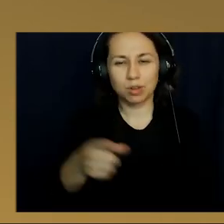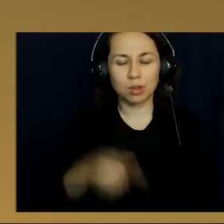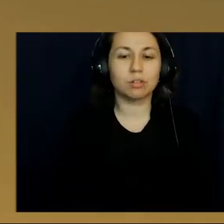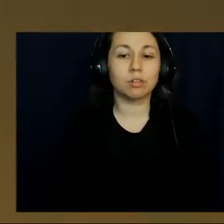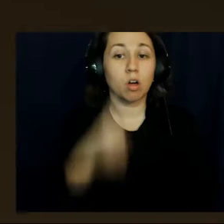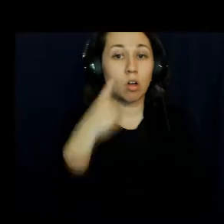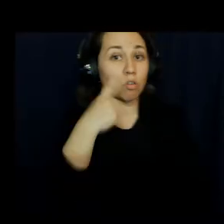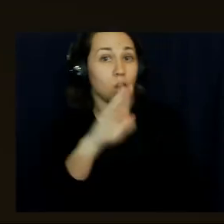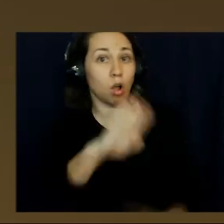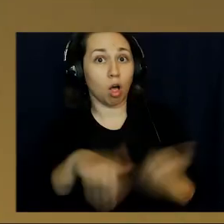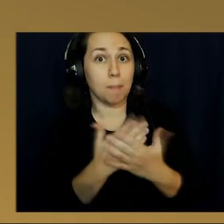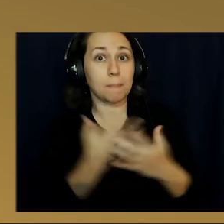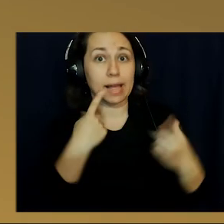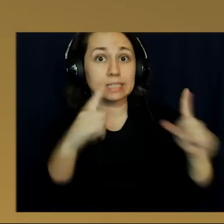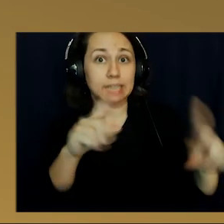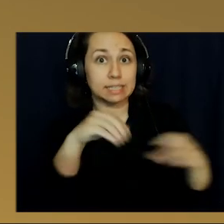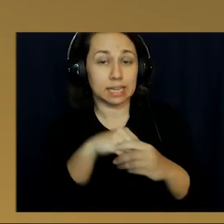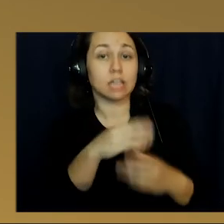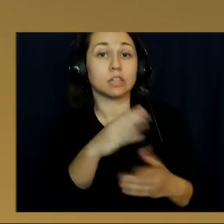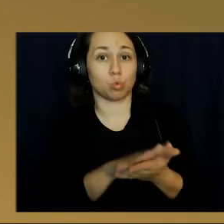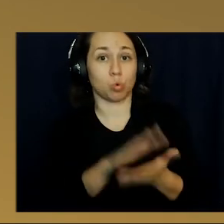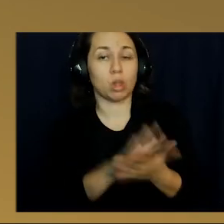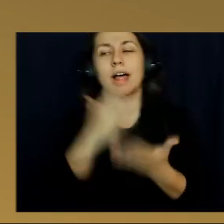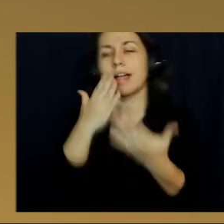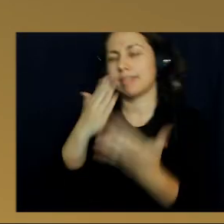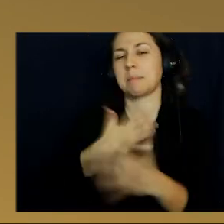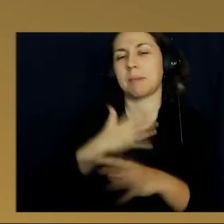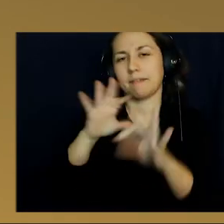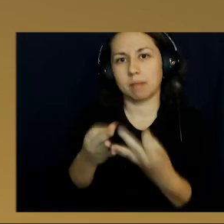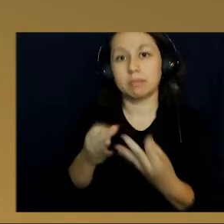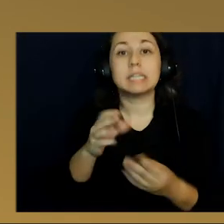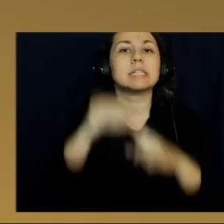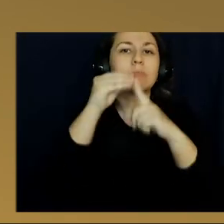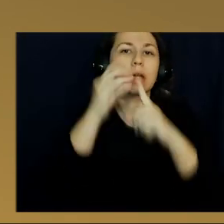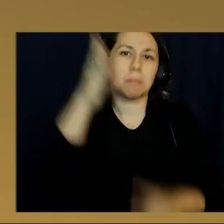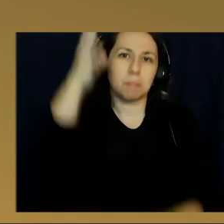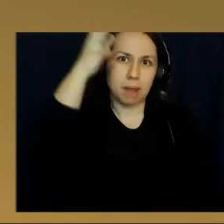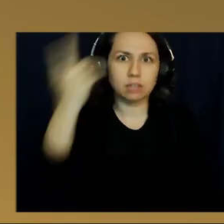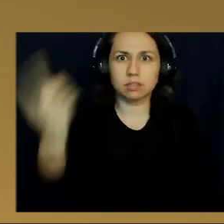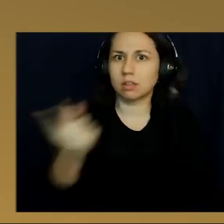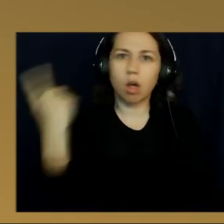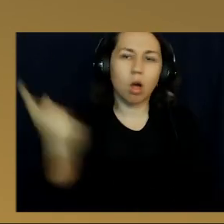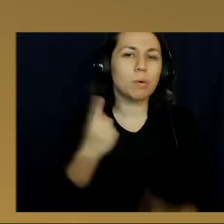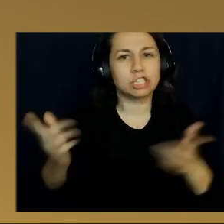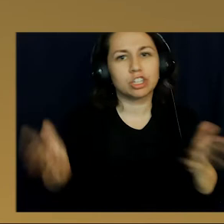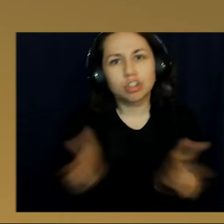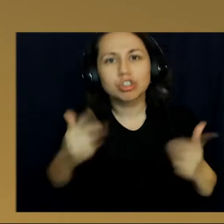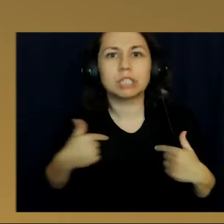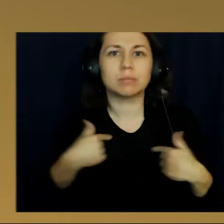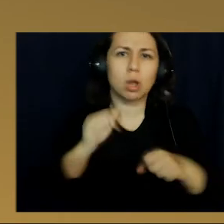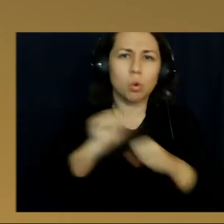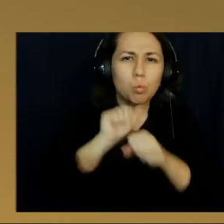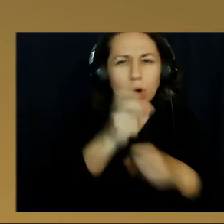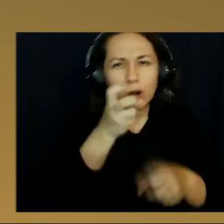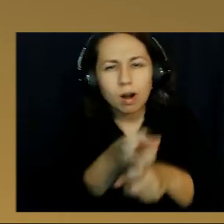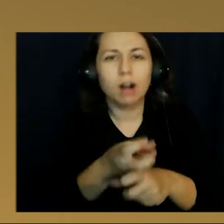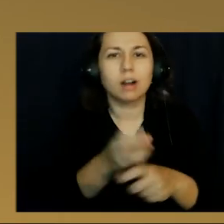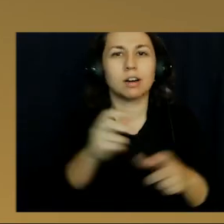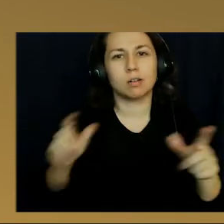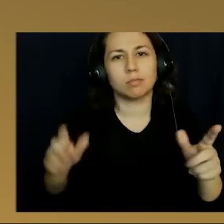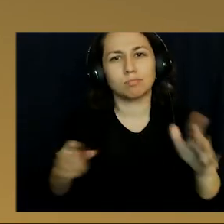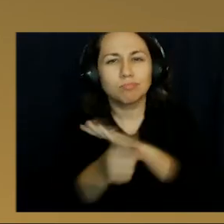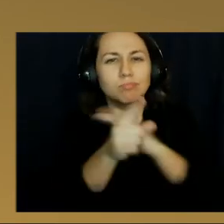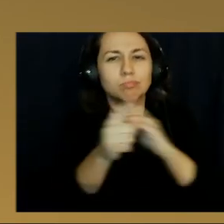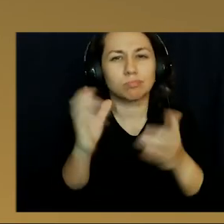Rolando. Por todo mi éxito en la escuela, quiero agradecer a mi familia, en particular a mis padres, quienes siempre me han alentado